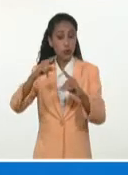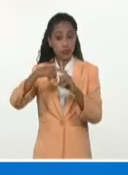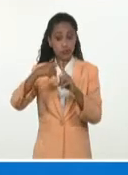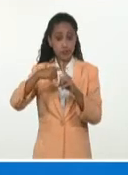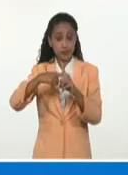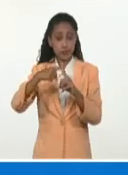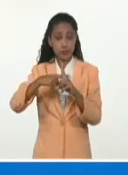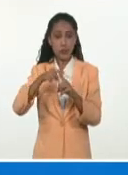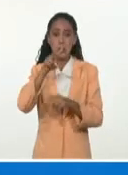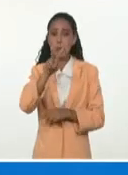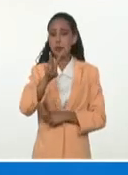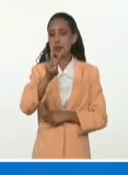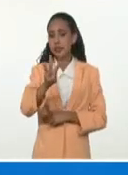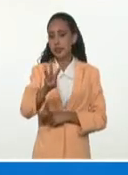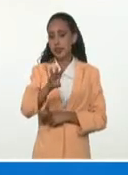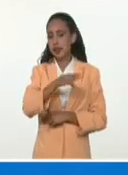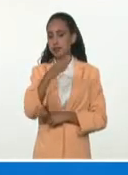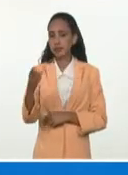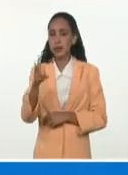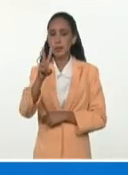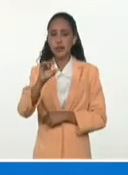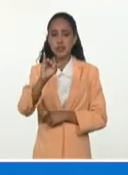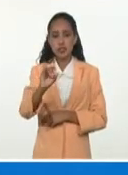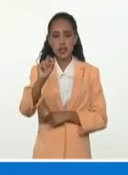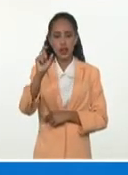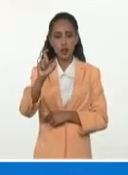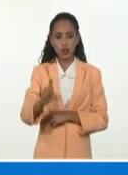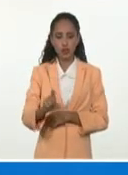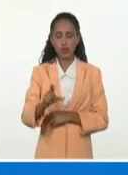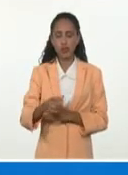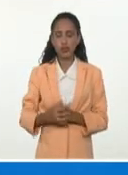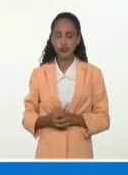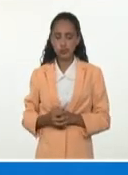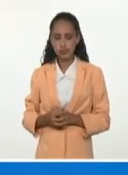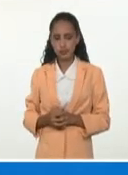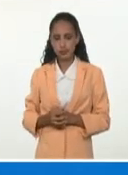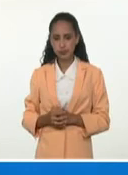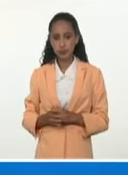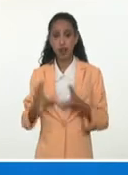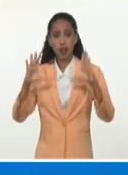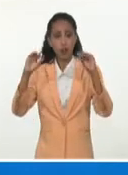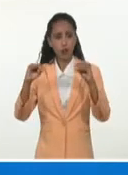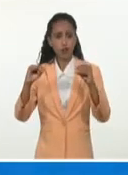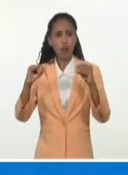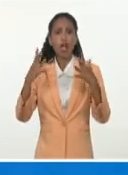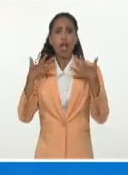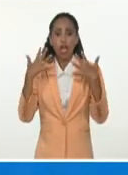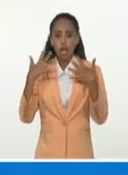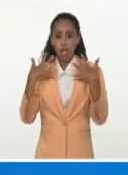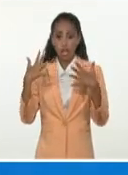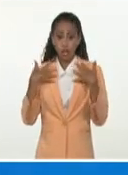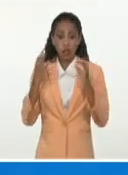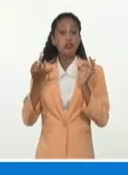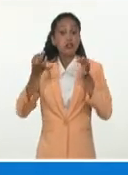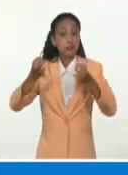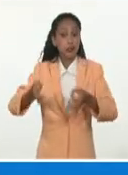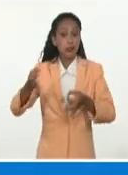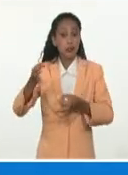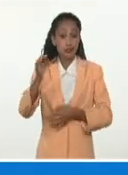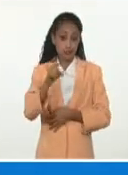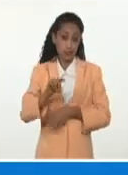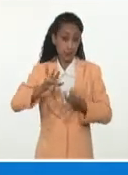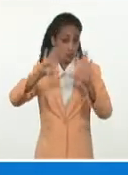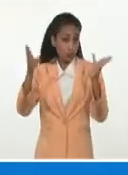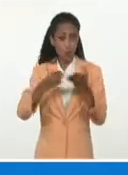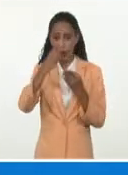entre 23 y 26 grados celsius realmente la noche muy cálida en casi todo el territorio nacional los vientos variables